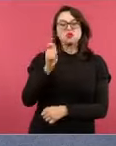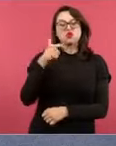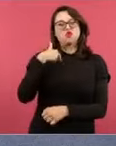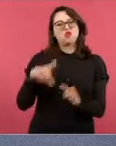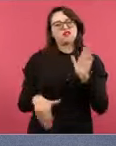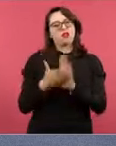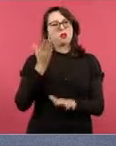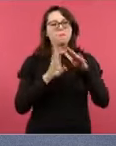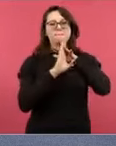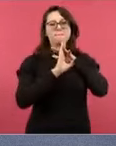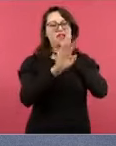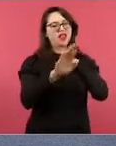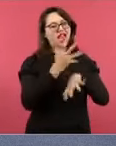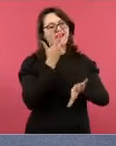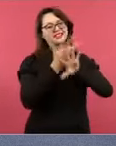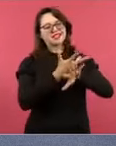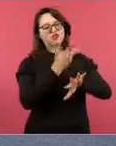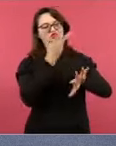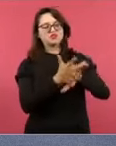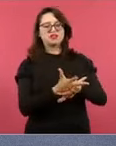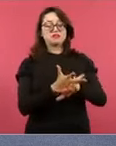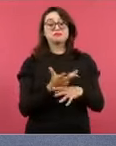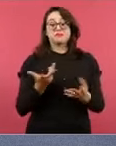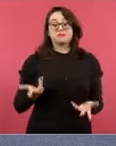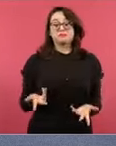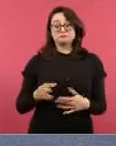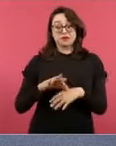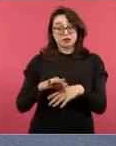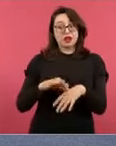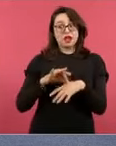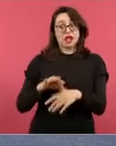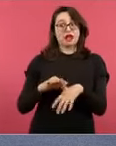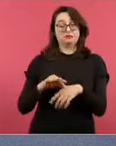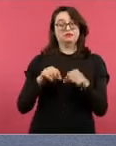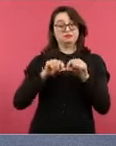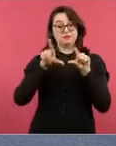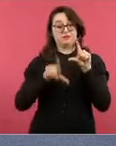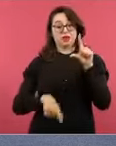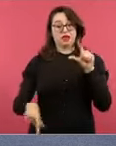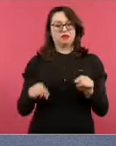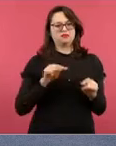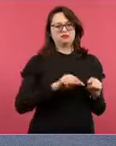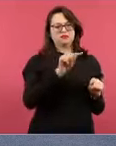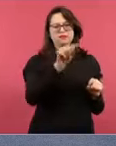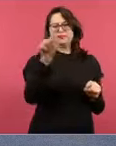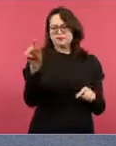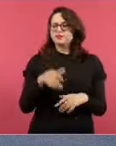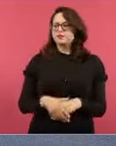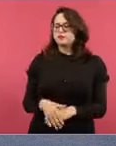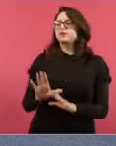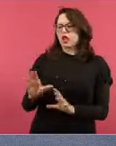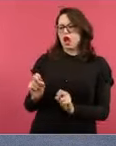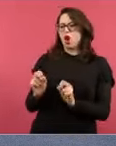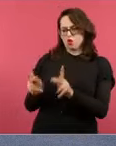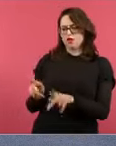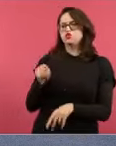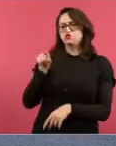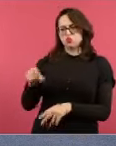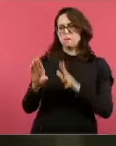embargo, la maestra atinadamente le dice, ¿sabes qué? Vamos a diseñar mejor un plan B, porque ese es tu plan